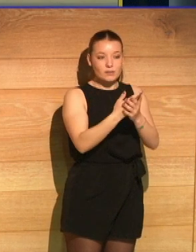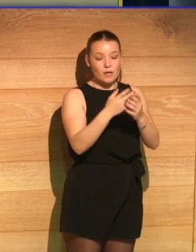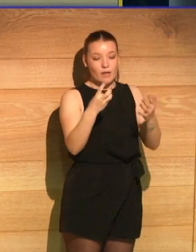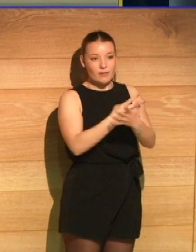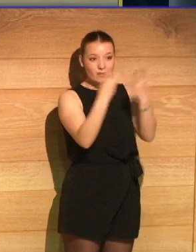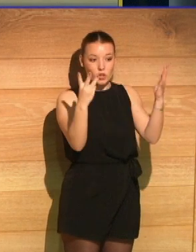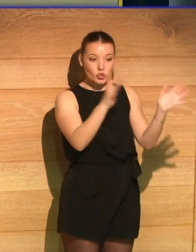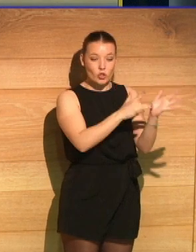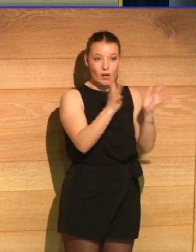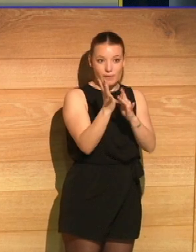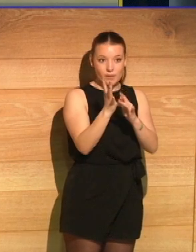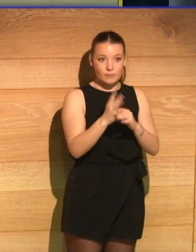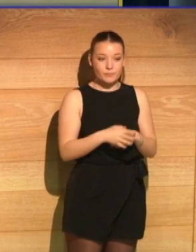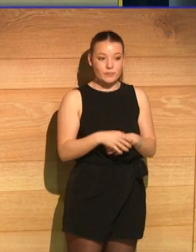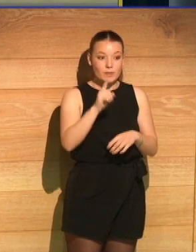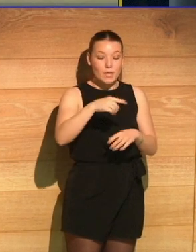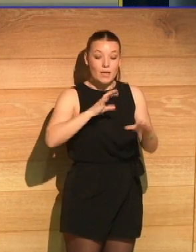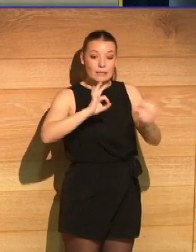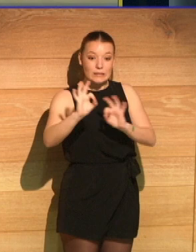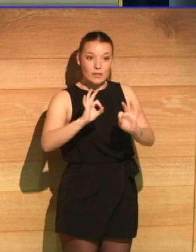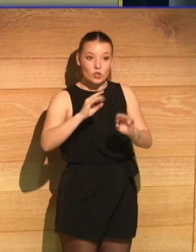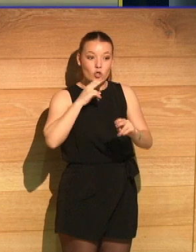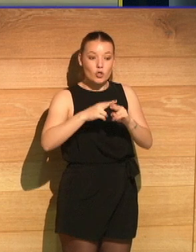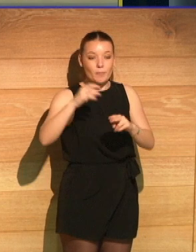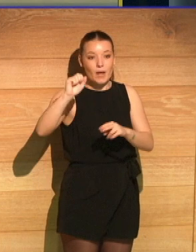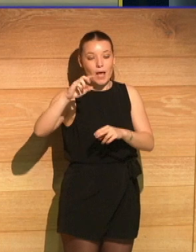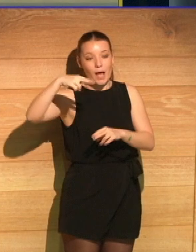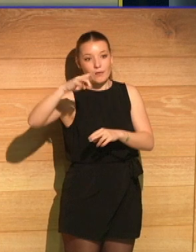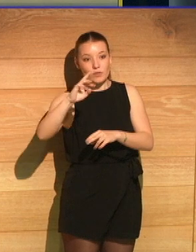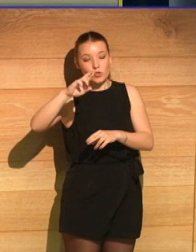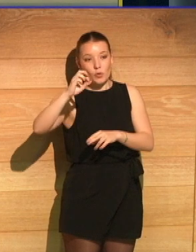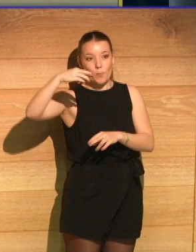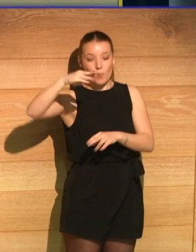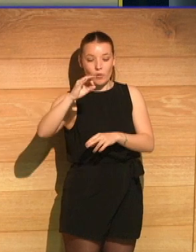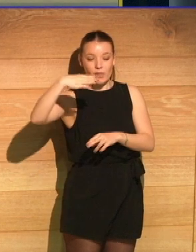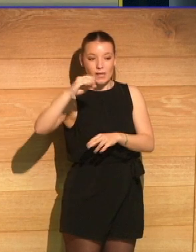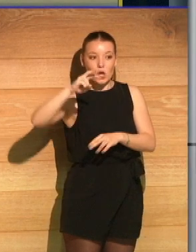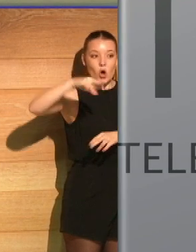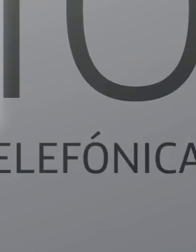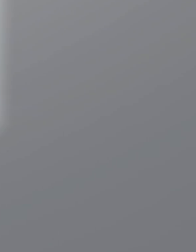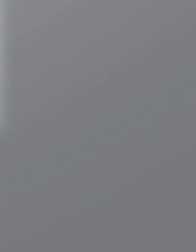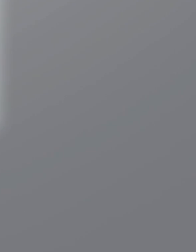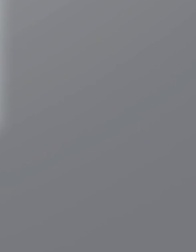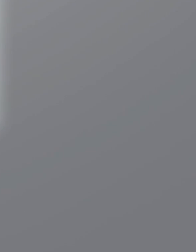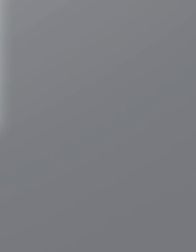de teatro titulada Antropoceno estará en cartel hasta el 11 de abril. Muchas gracias a todos.